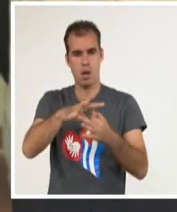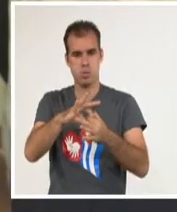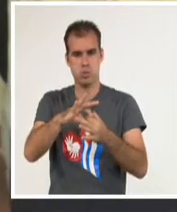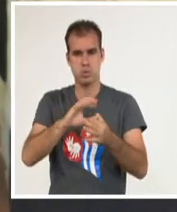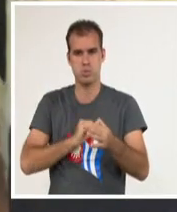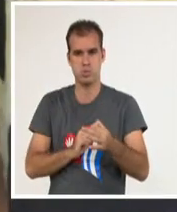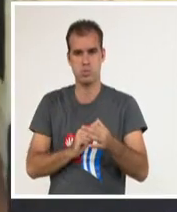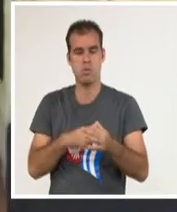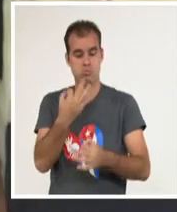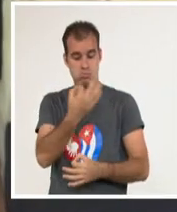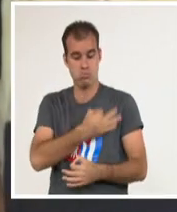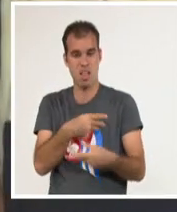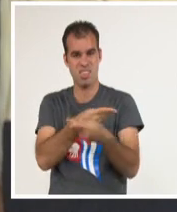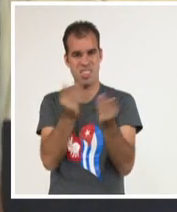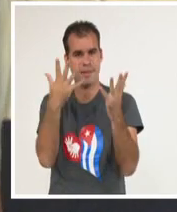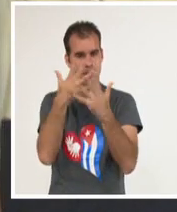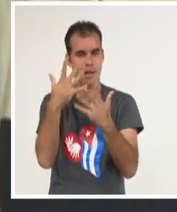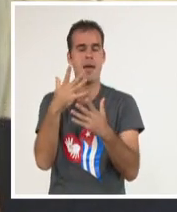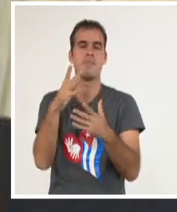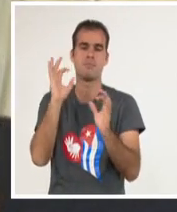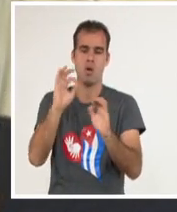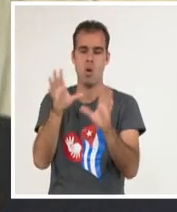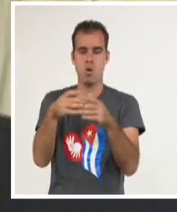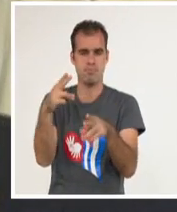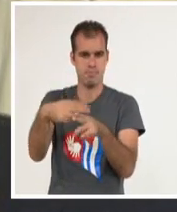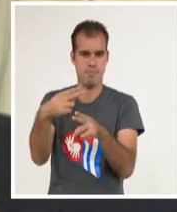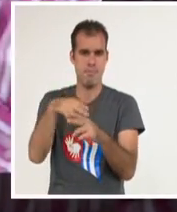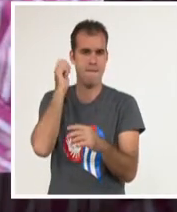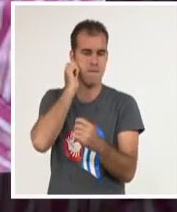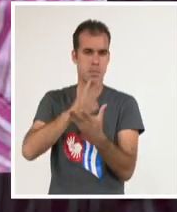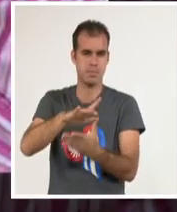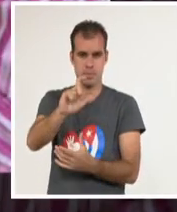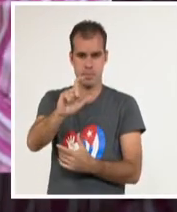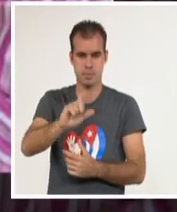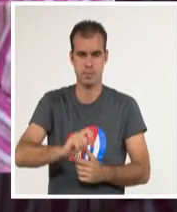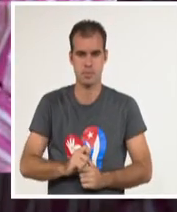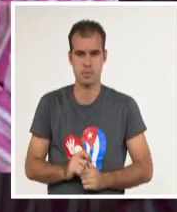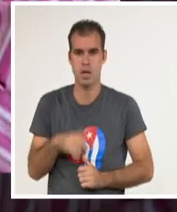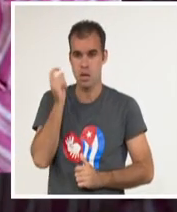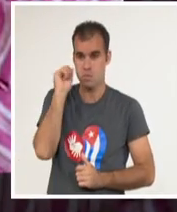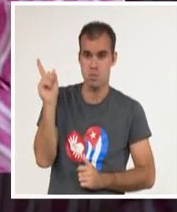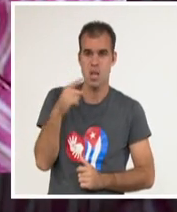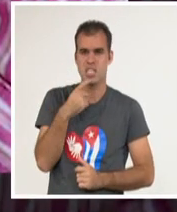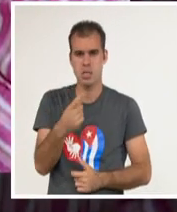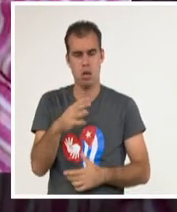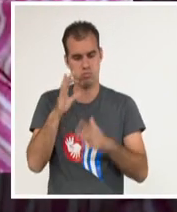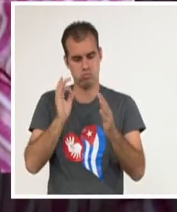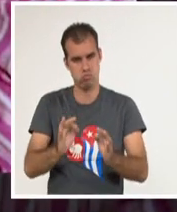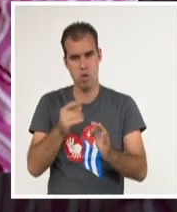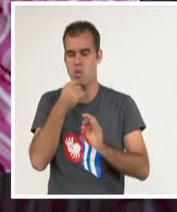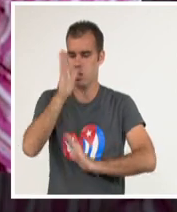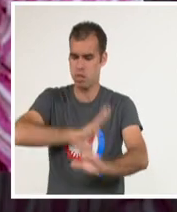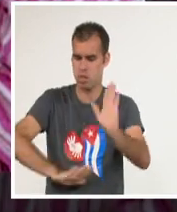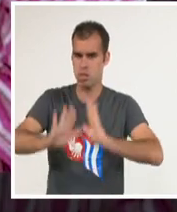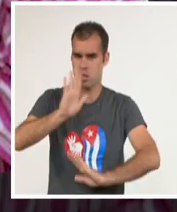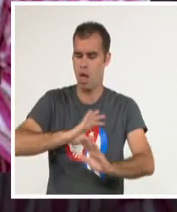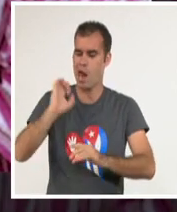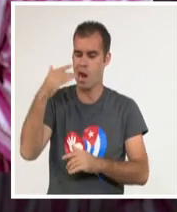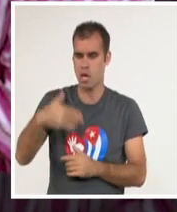distinción honorífica de la Federación de Mujeres Cubanas. Magaly Llor se distinguió por su firmeza en defensa de los principios